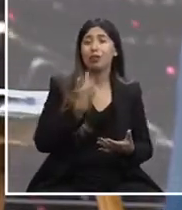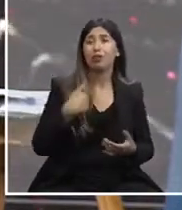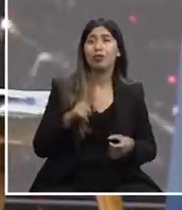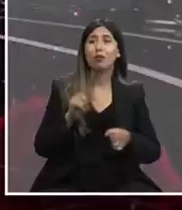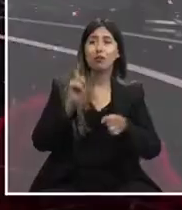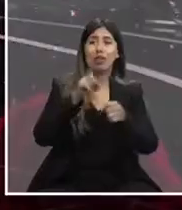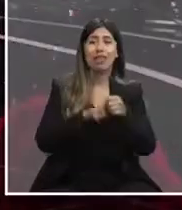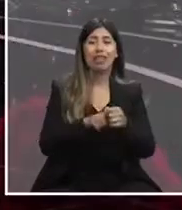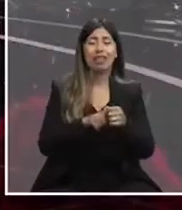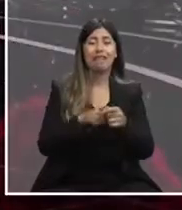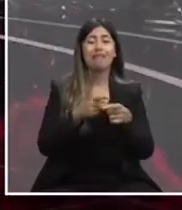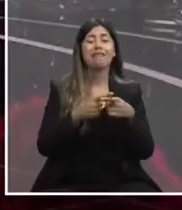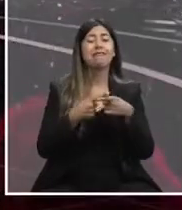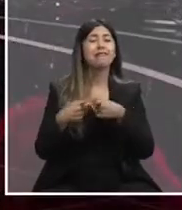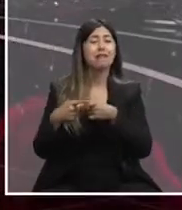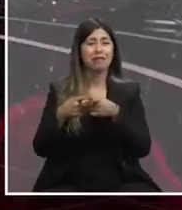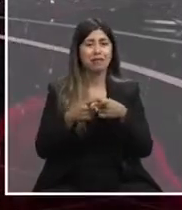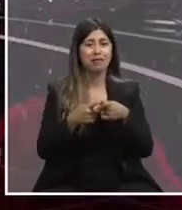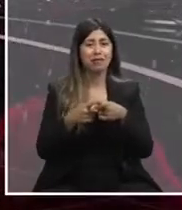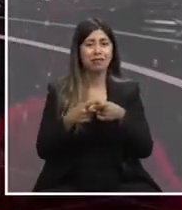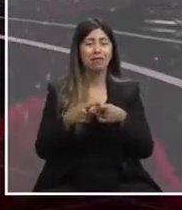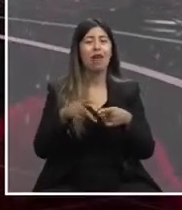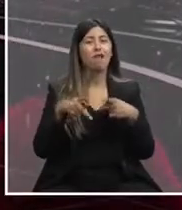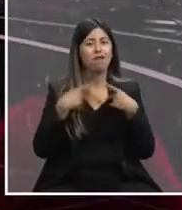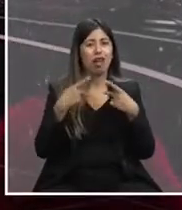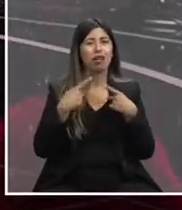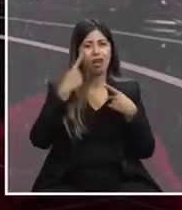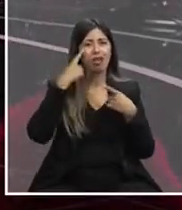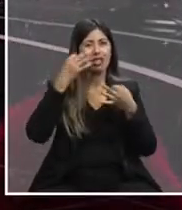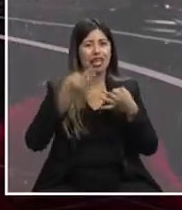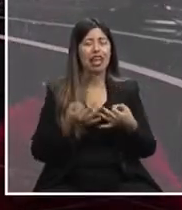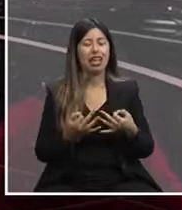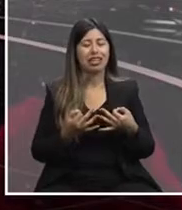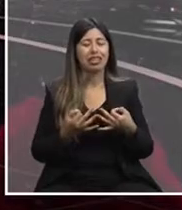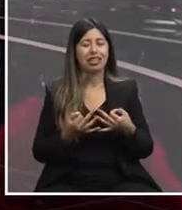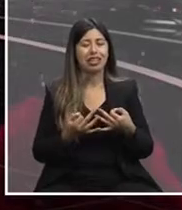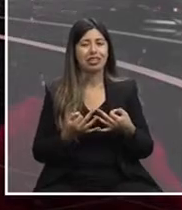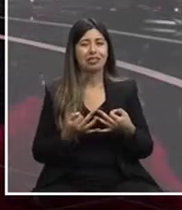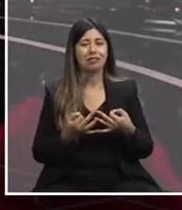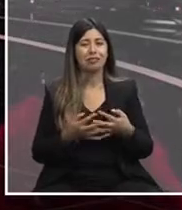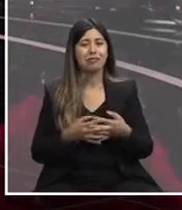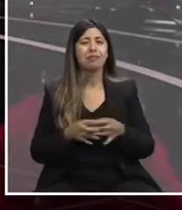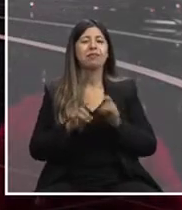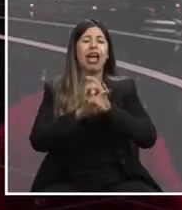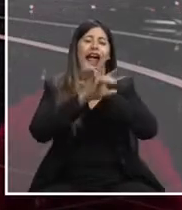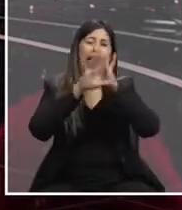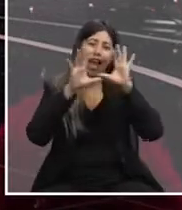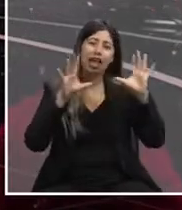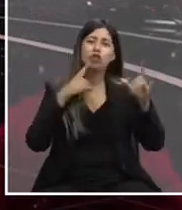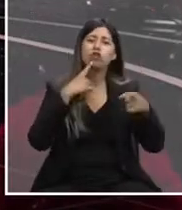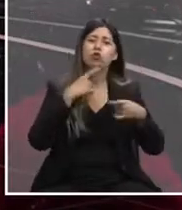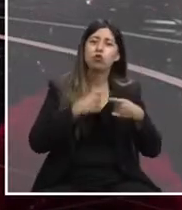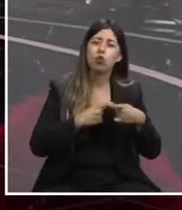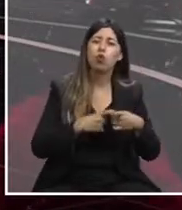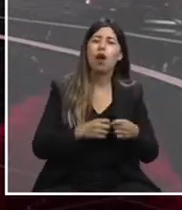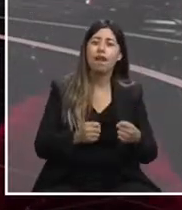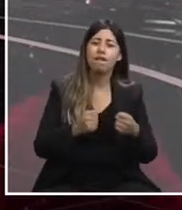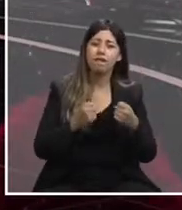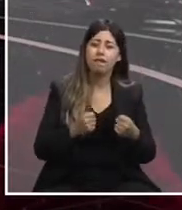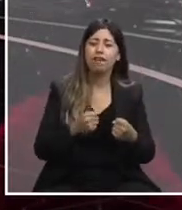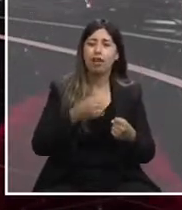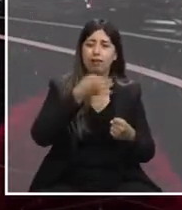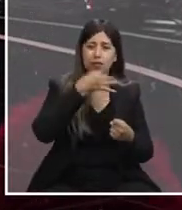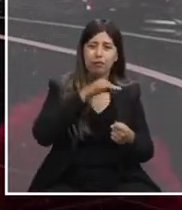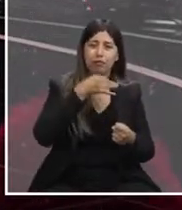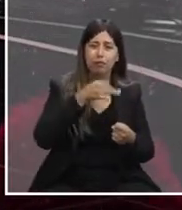a una sociedad que valora mucho la certeza frente a la incerteza, ser claro, ser duro, hablar firme. Todo ese